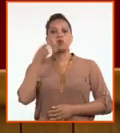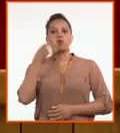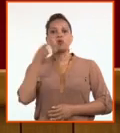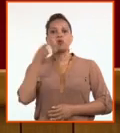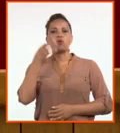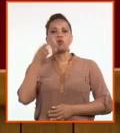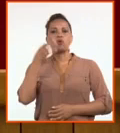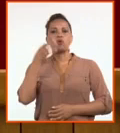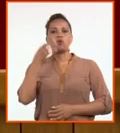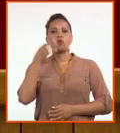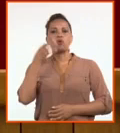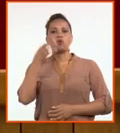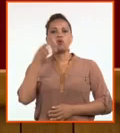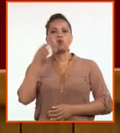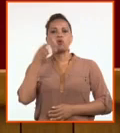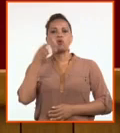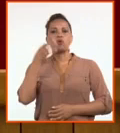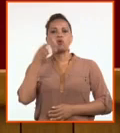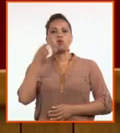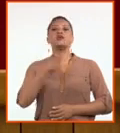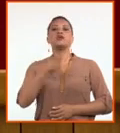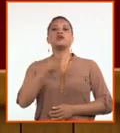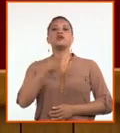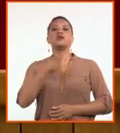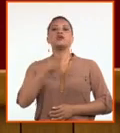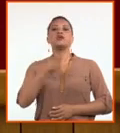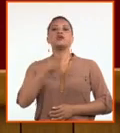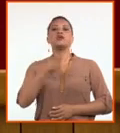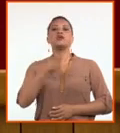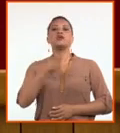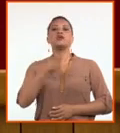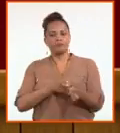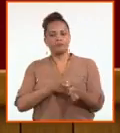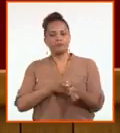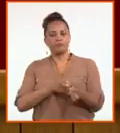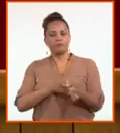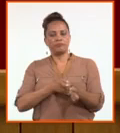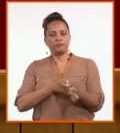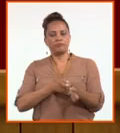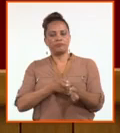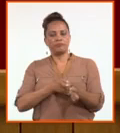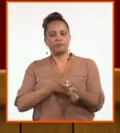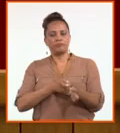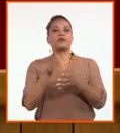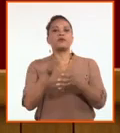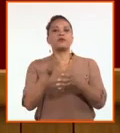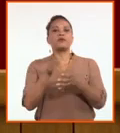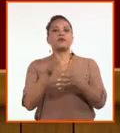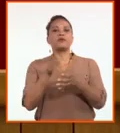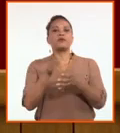lo han expresado al jurar y asumir el compromiso de lealtad de la generación del centenario de la FEU con la Revolución